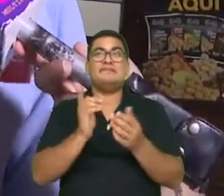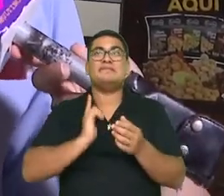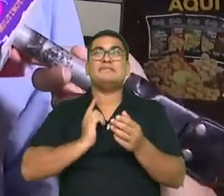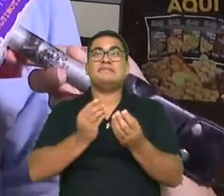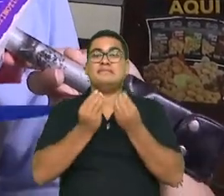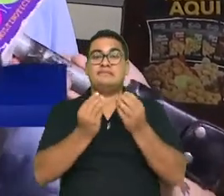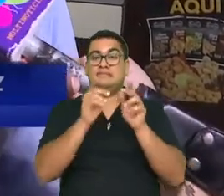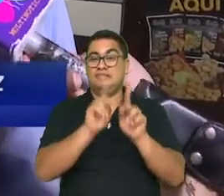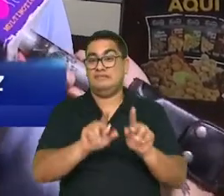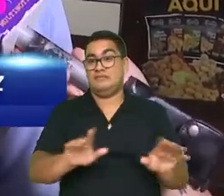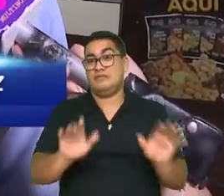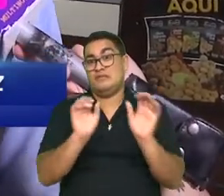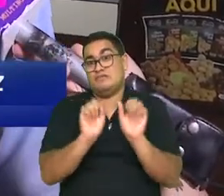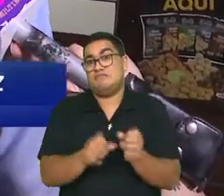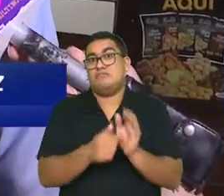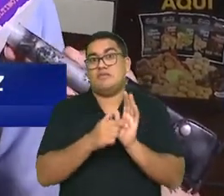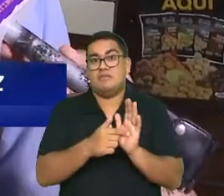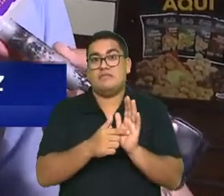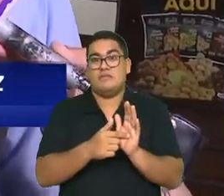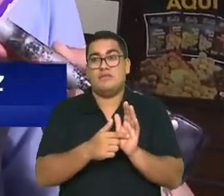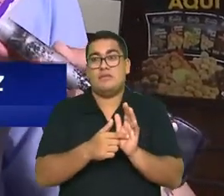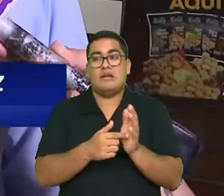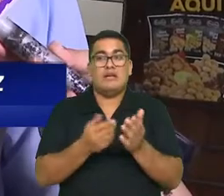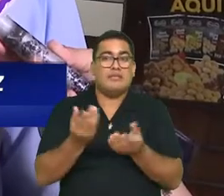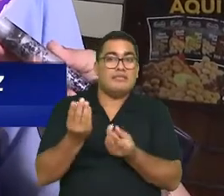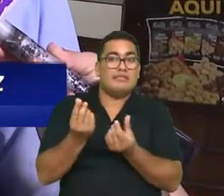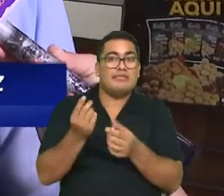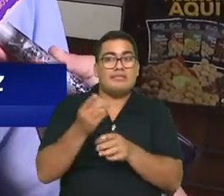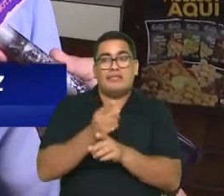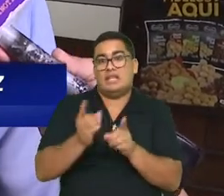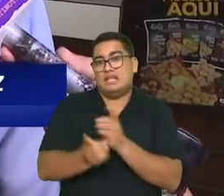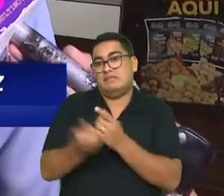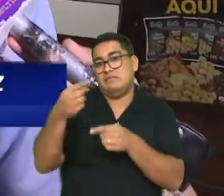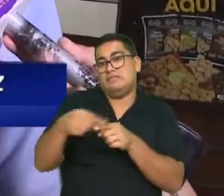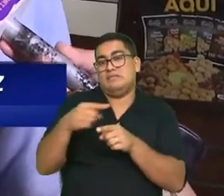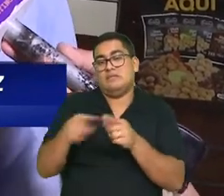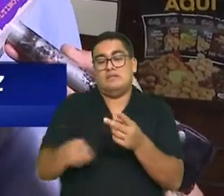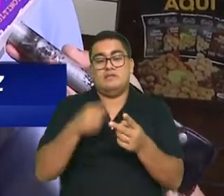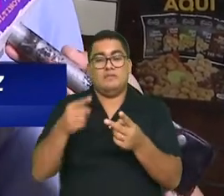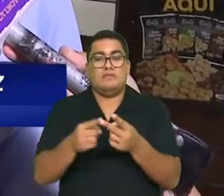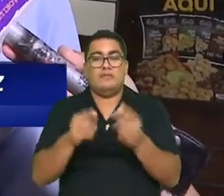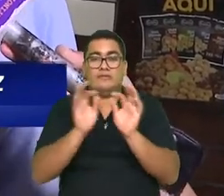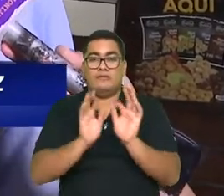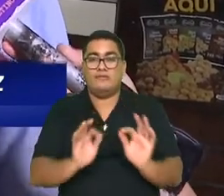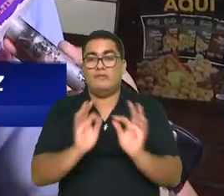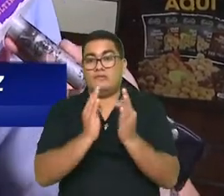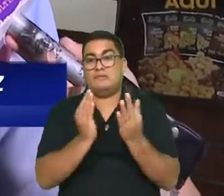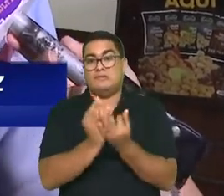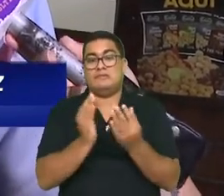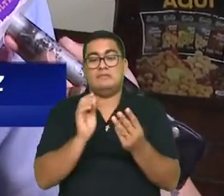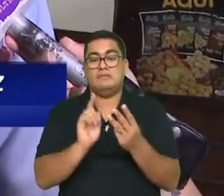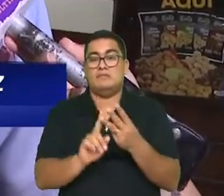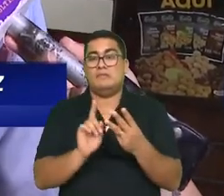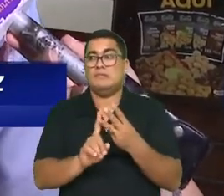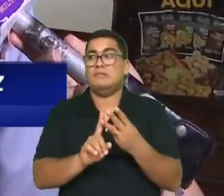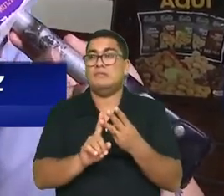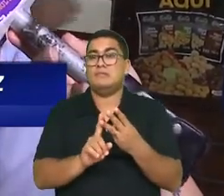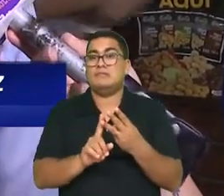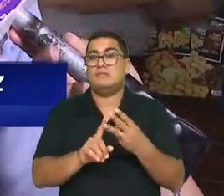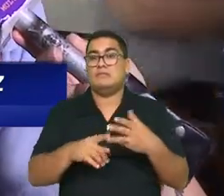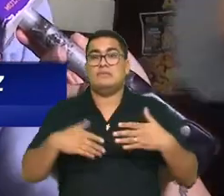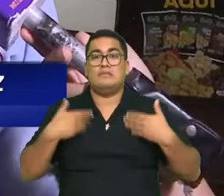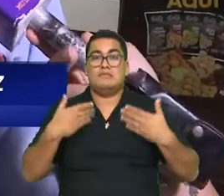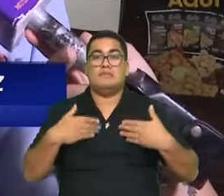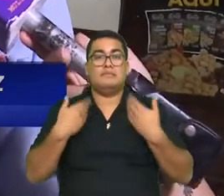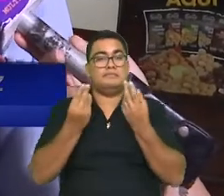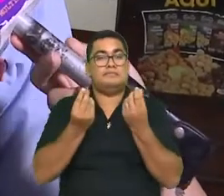¿verdad? Puede ser uno ponerse al día en alguna cosa, pasarla feliz en familia, gozar, ¿verdad?, con